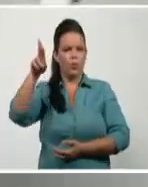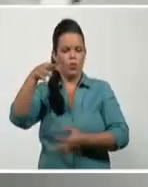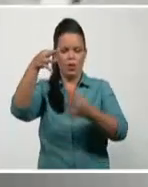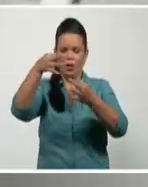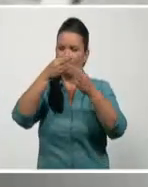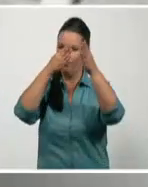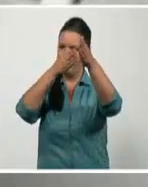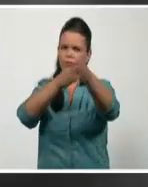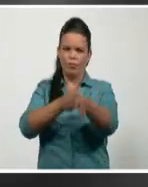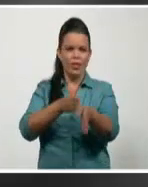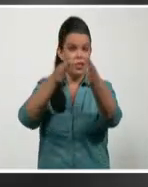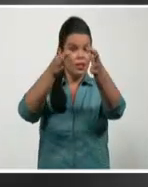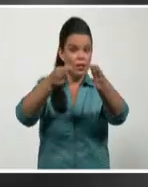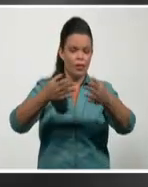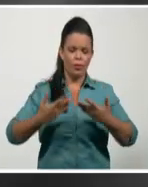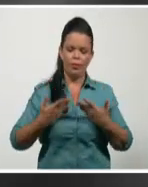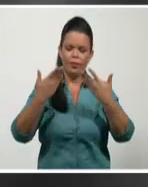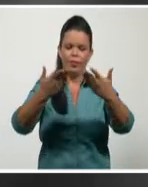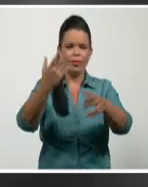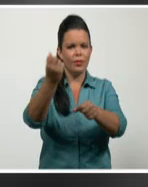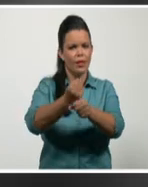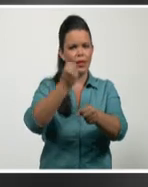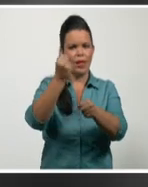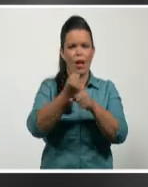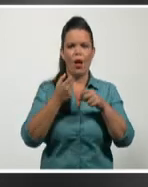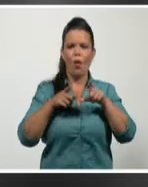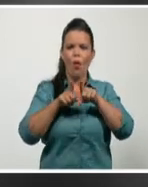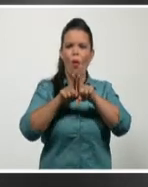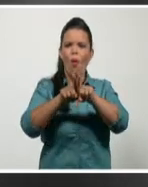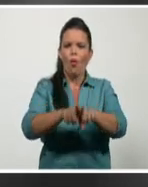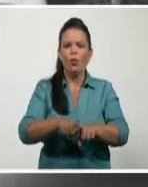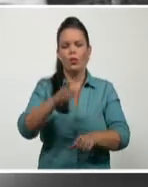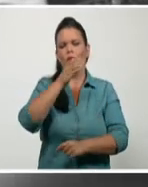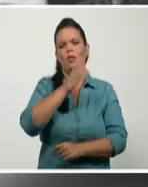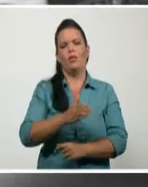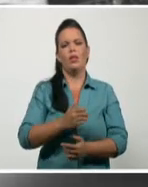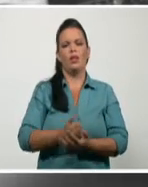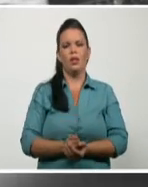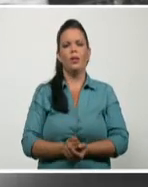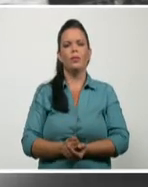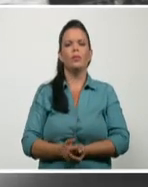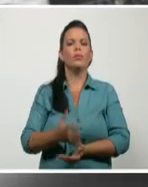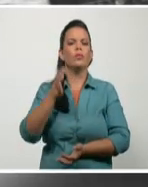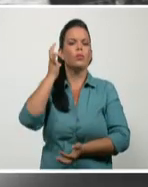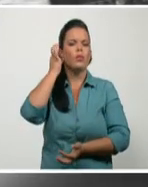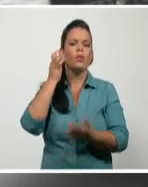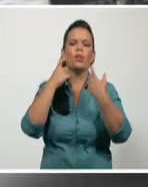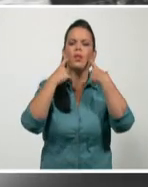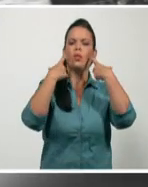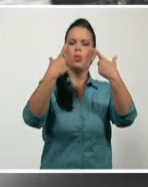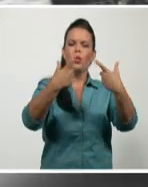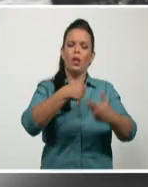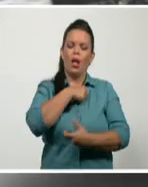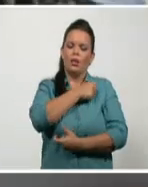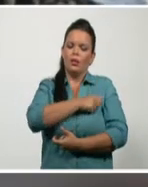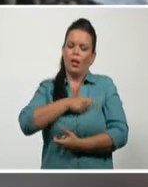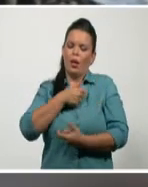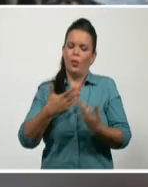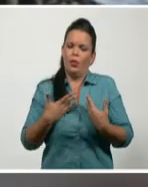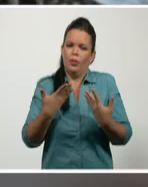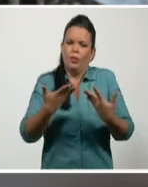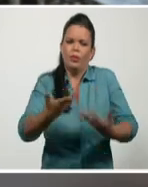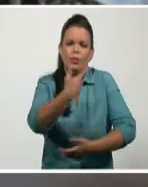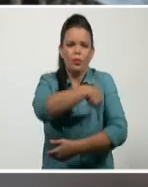y colaboradora inseparable de Fidel. Mujer de gran humanismo y amor maternal, altruista de vocación y de